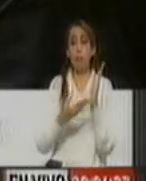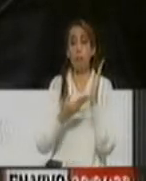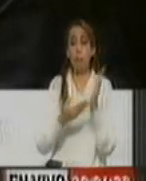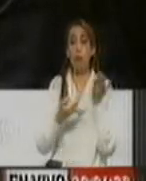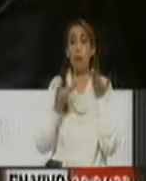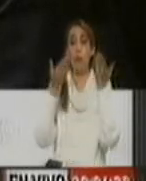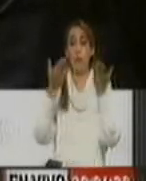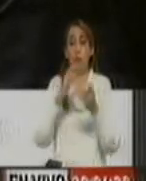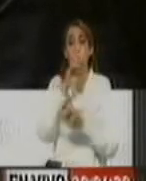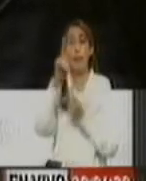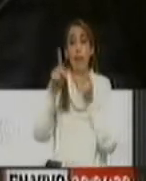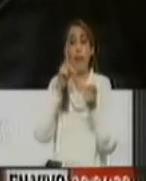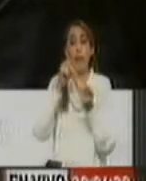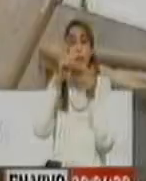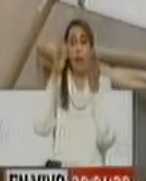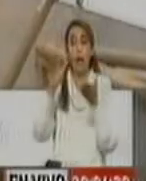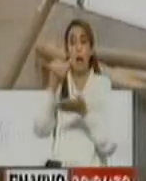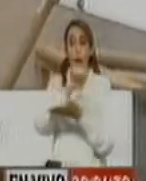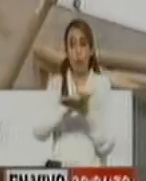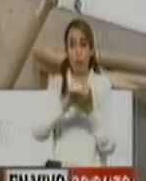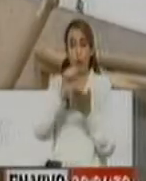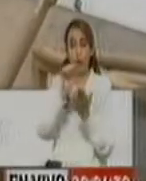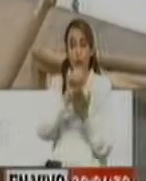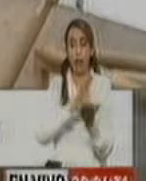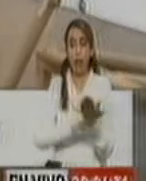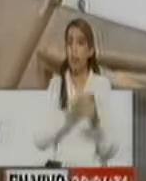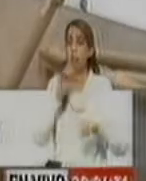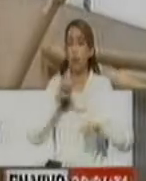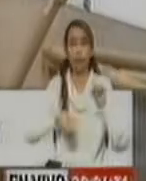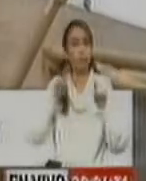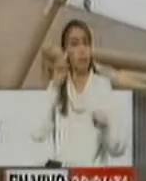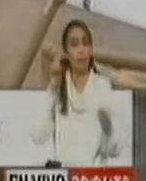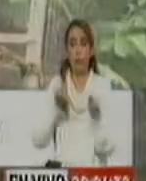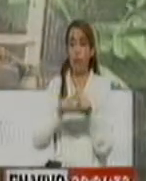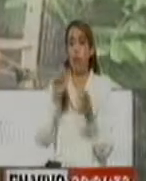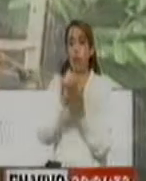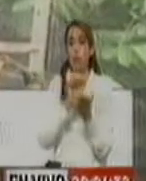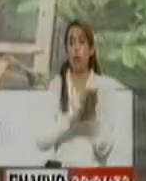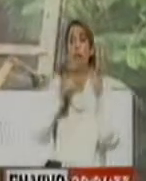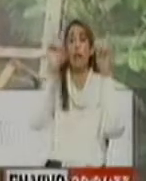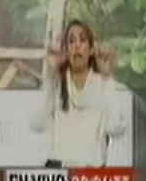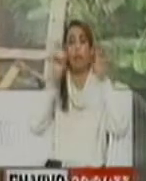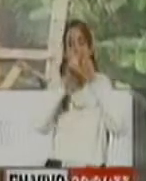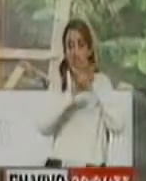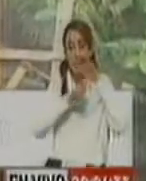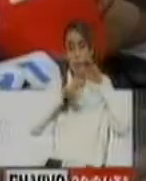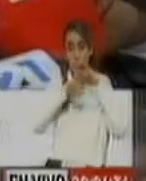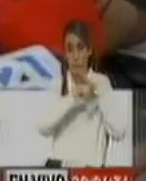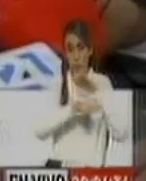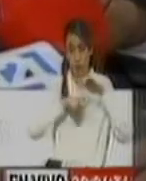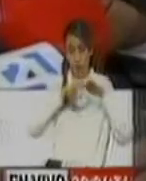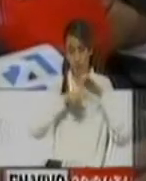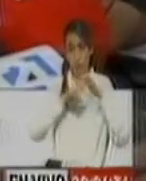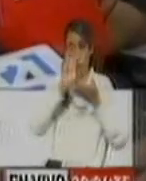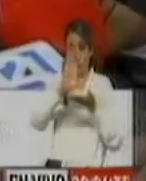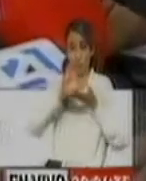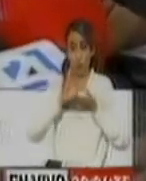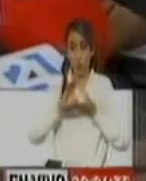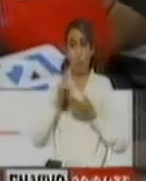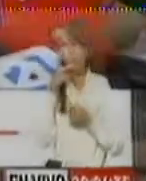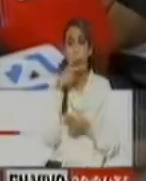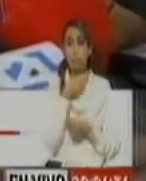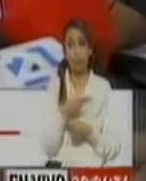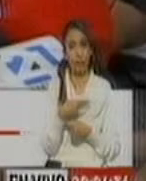del prefecto de la SUAY, Yacu Pérez, quien se opone al desarrollo de proyectos mineros. El tema de la minería y de los presupuestos es un